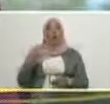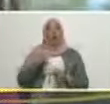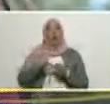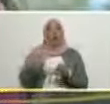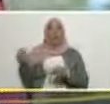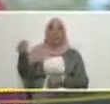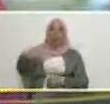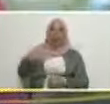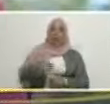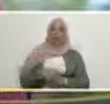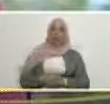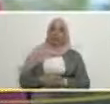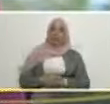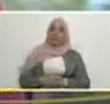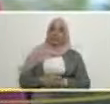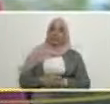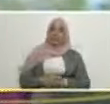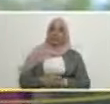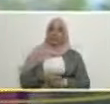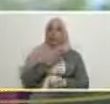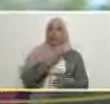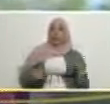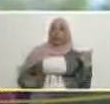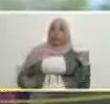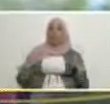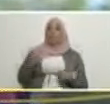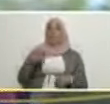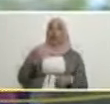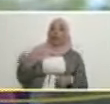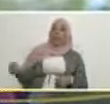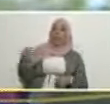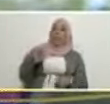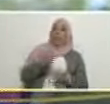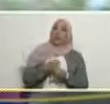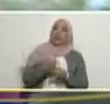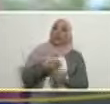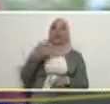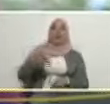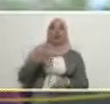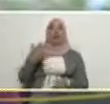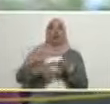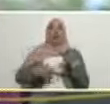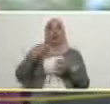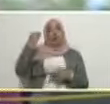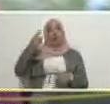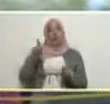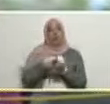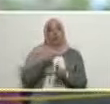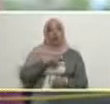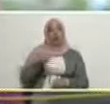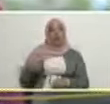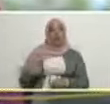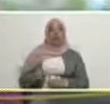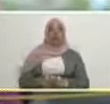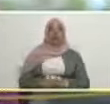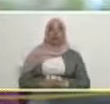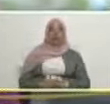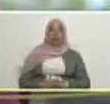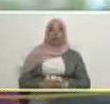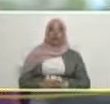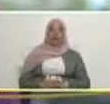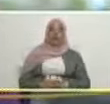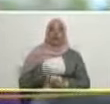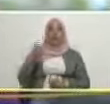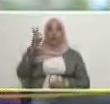sumando. Incluso, presidente, buscar más allá siempre de los que piensan igual a nosotros, porque construir un